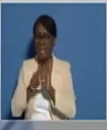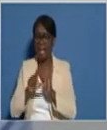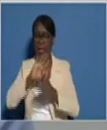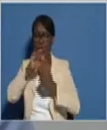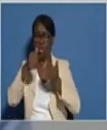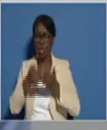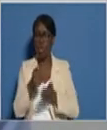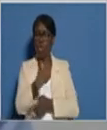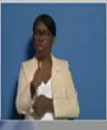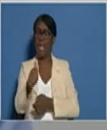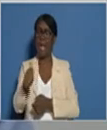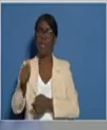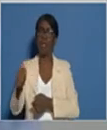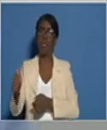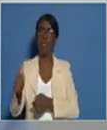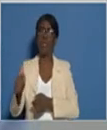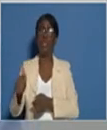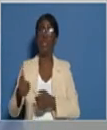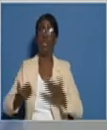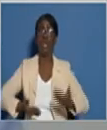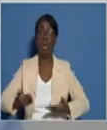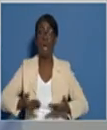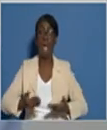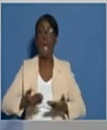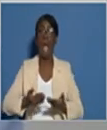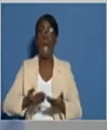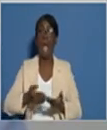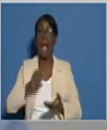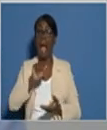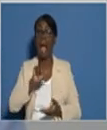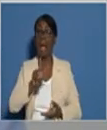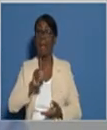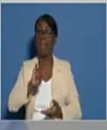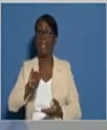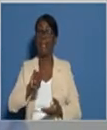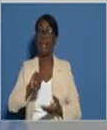información de cada trabajador, el aviso de operaciones de la empresa y los datos del seguro social.